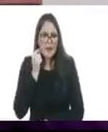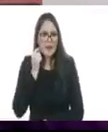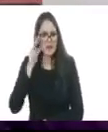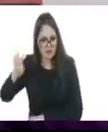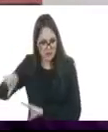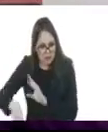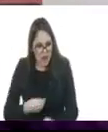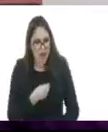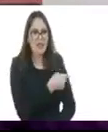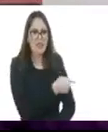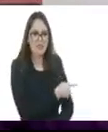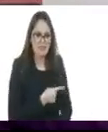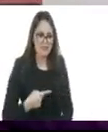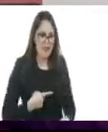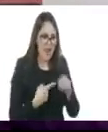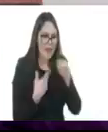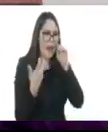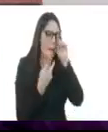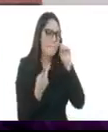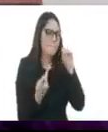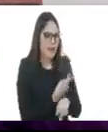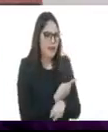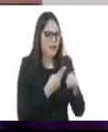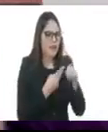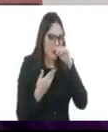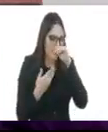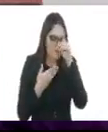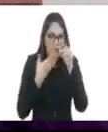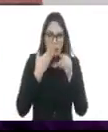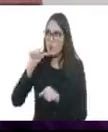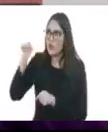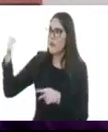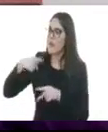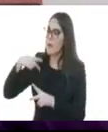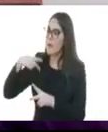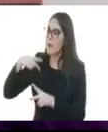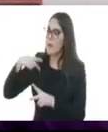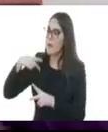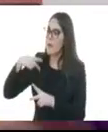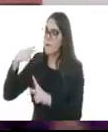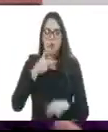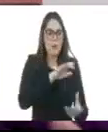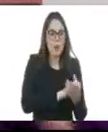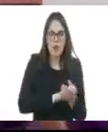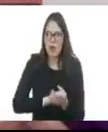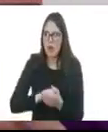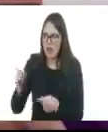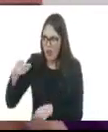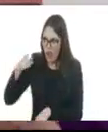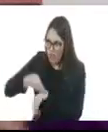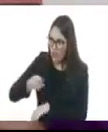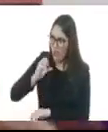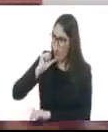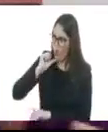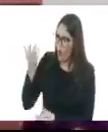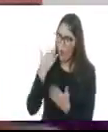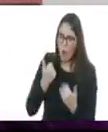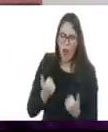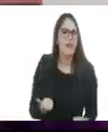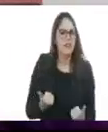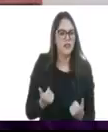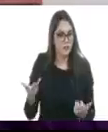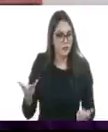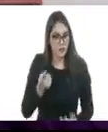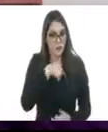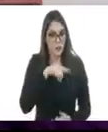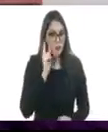impunidad, ¿no? No son, yo dije, no son mujeres que sean pobrecitas, ¿no?